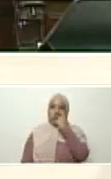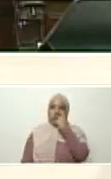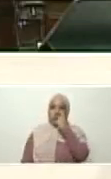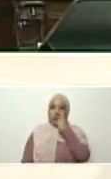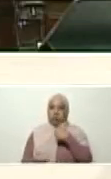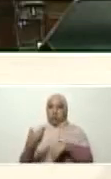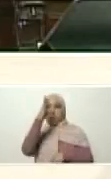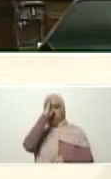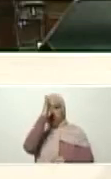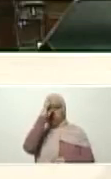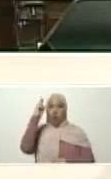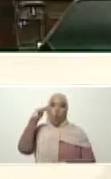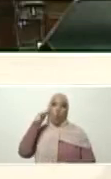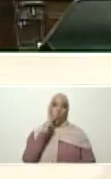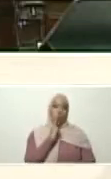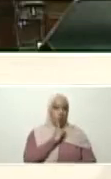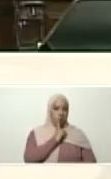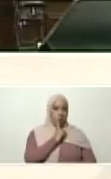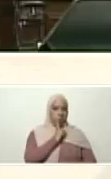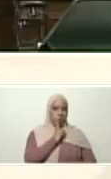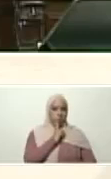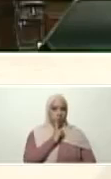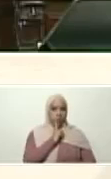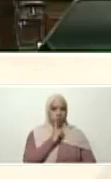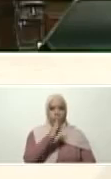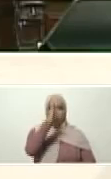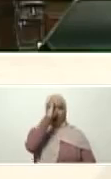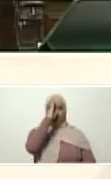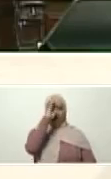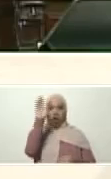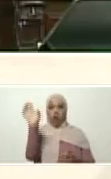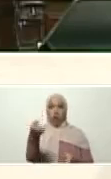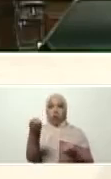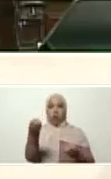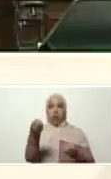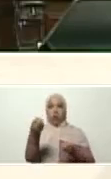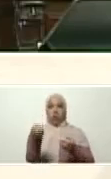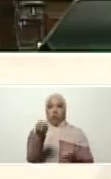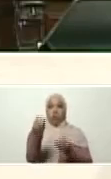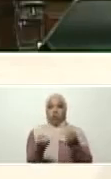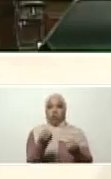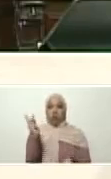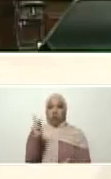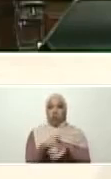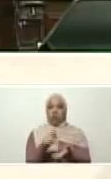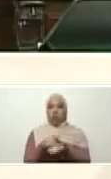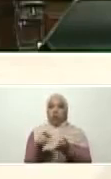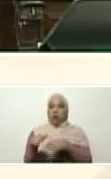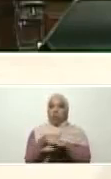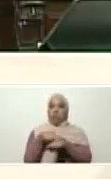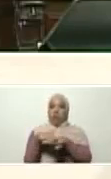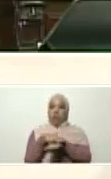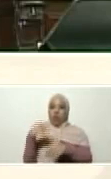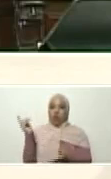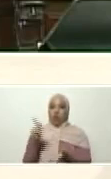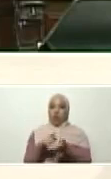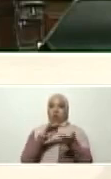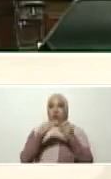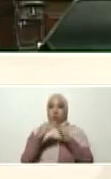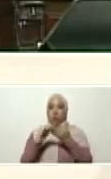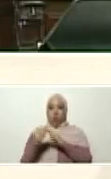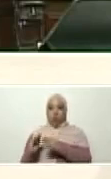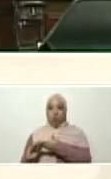Banco Bicentenario y del Banco del Tesoro, con la presencia del ministro Arriaza,